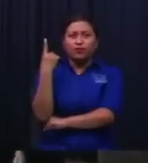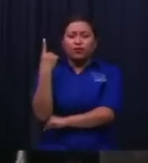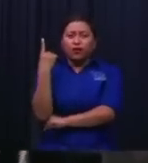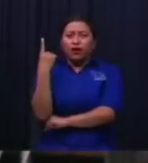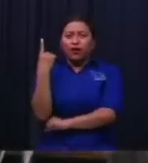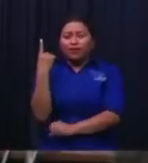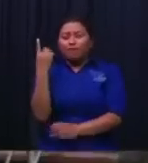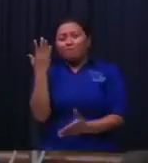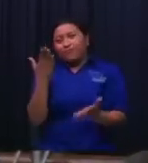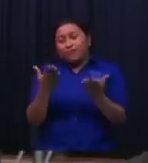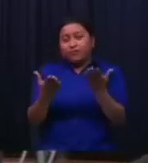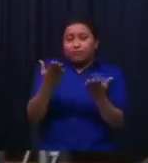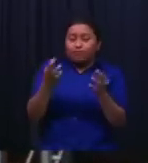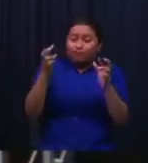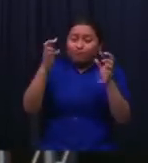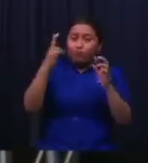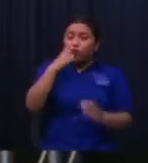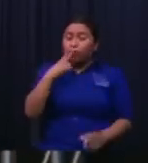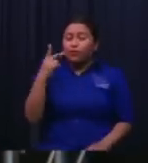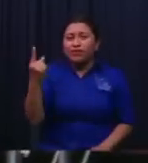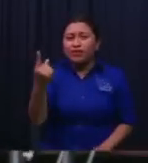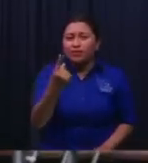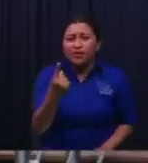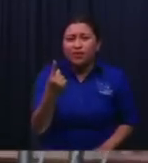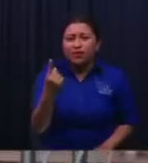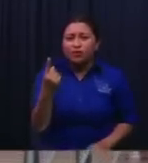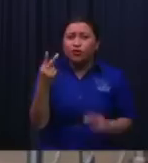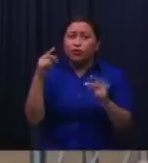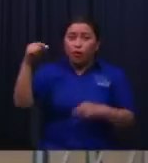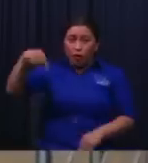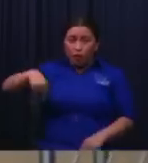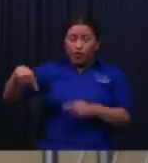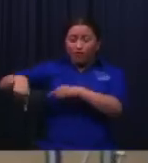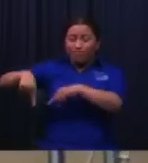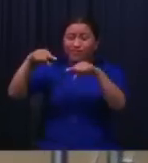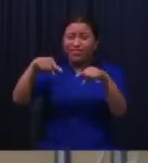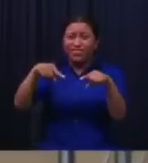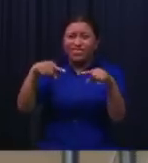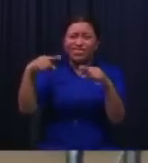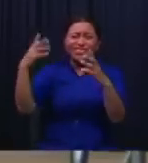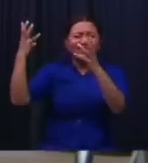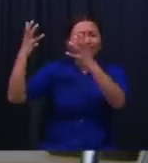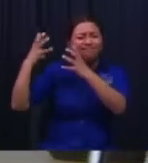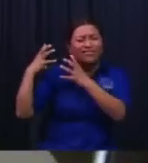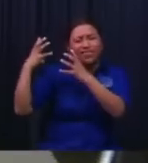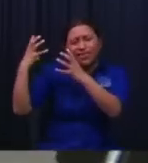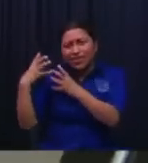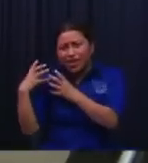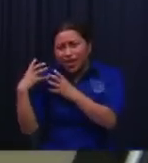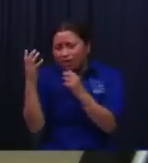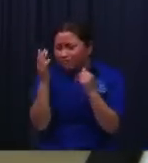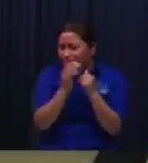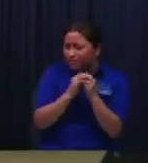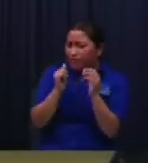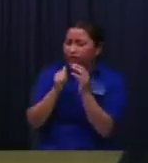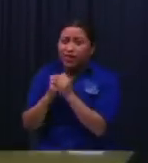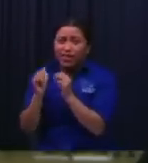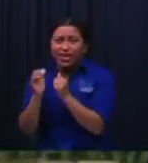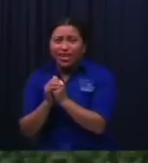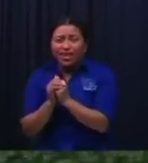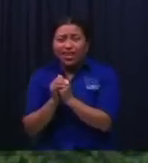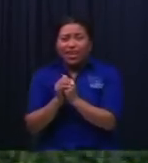cansados. Tal vez atormentados, atribulados, con diferentes problemas,